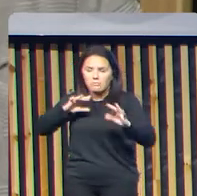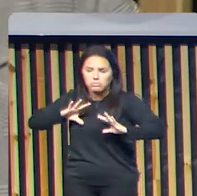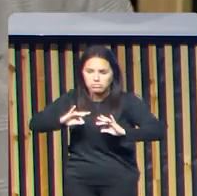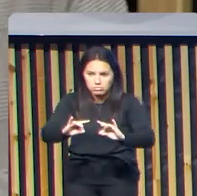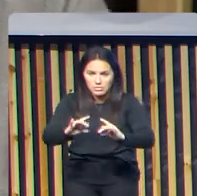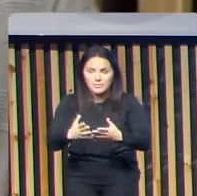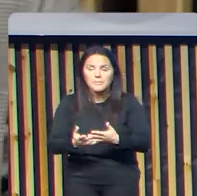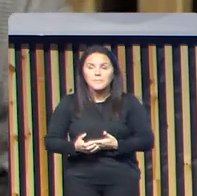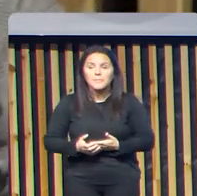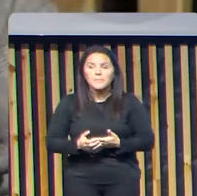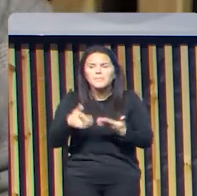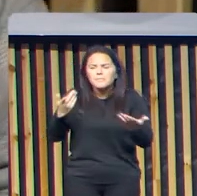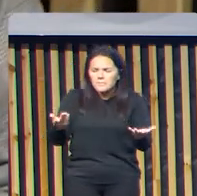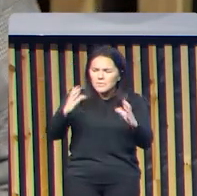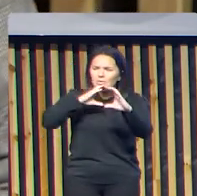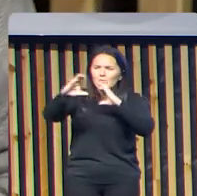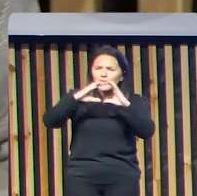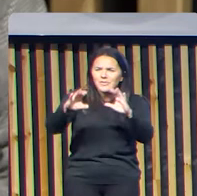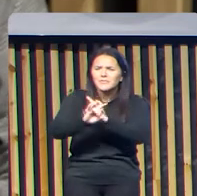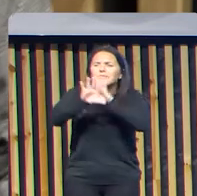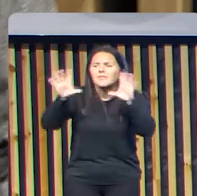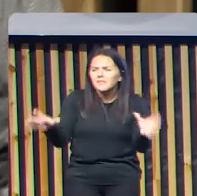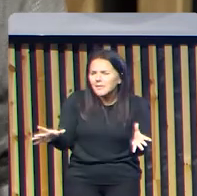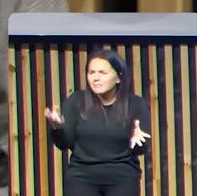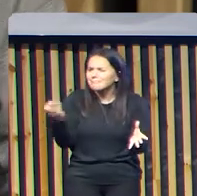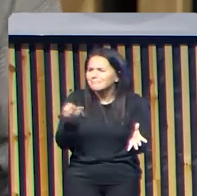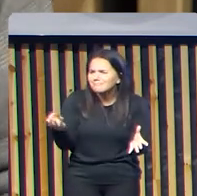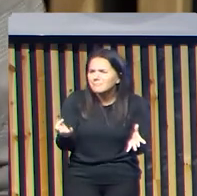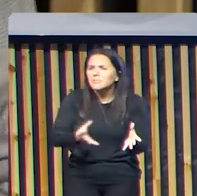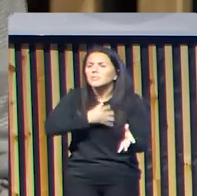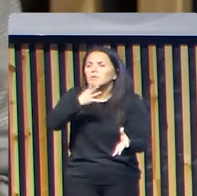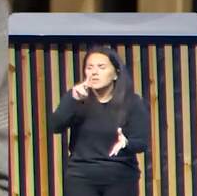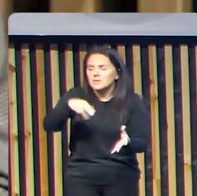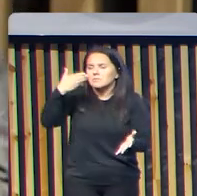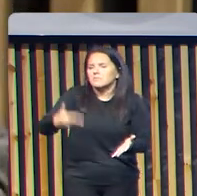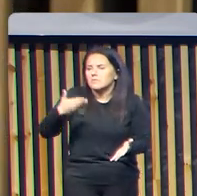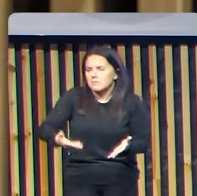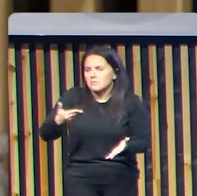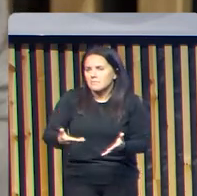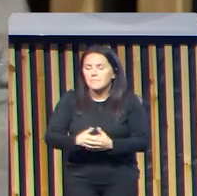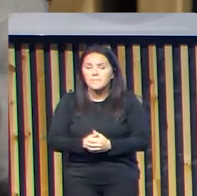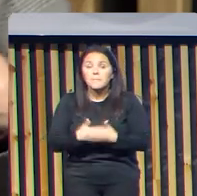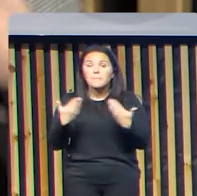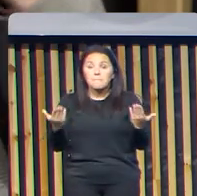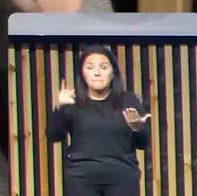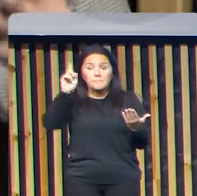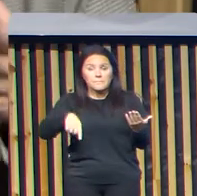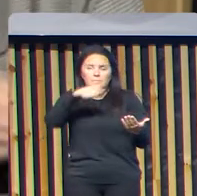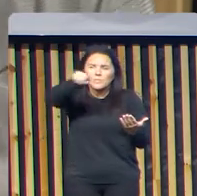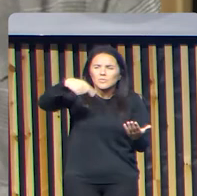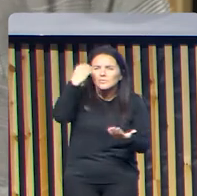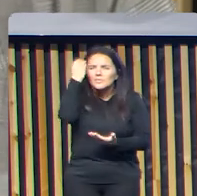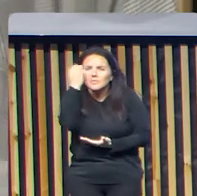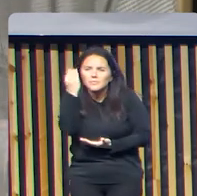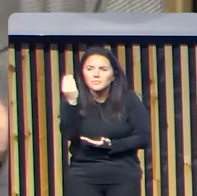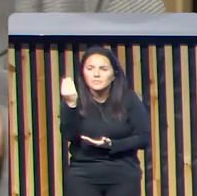bueno pues qué es esto de la comunicación Clara Cómo se hace y por qué es tan importante y tan relevante Por cierto que igual estáis